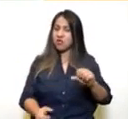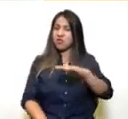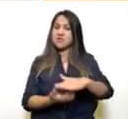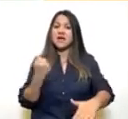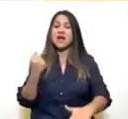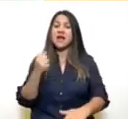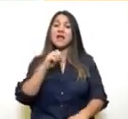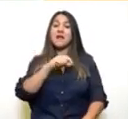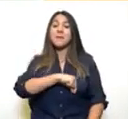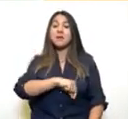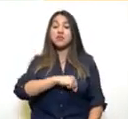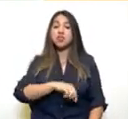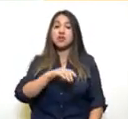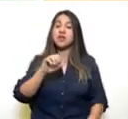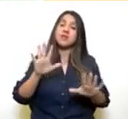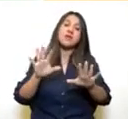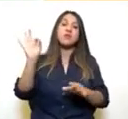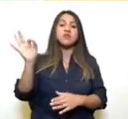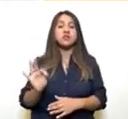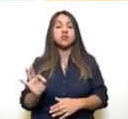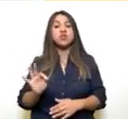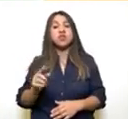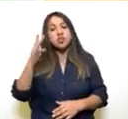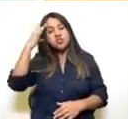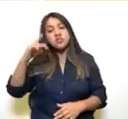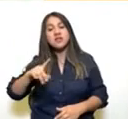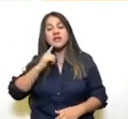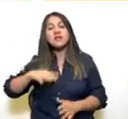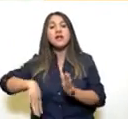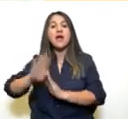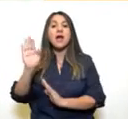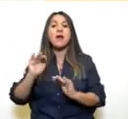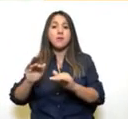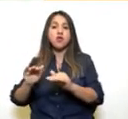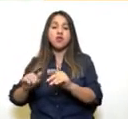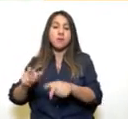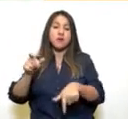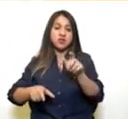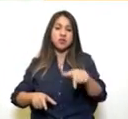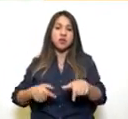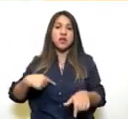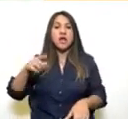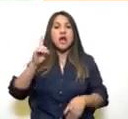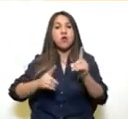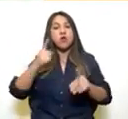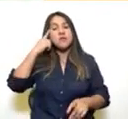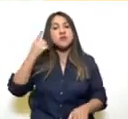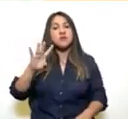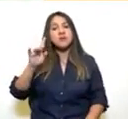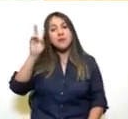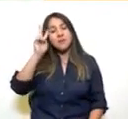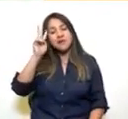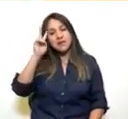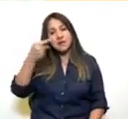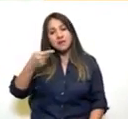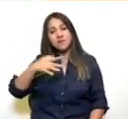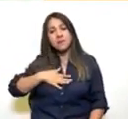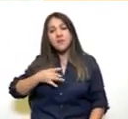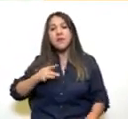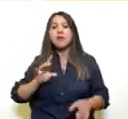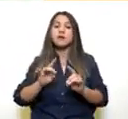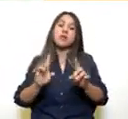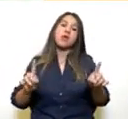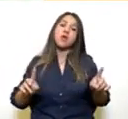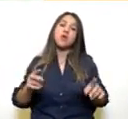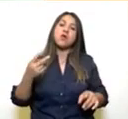especialistas pero yo sé que tiene un apoyo mayoritario a la población algunos dicen que una medida individualista que va en la dirección de que cada uno saca